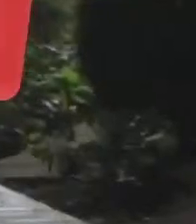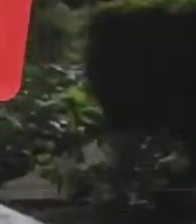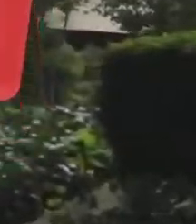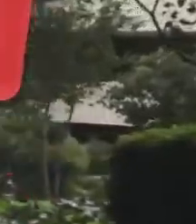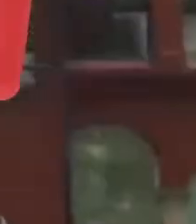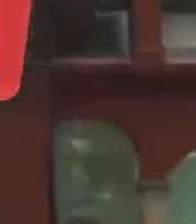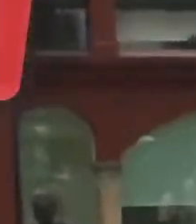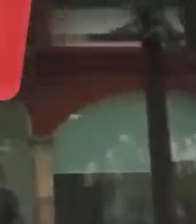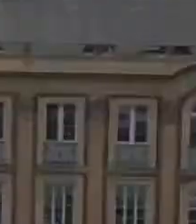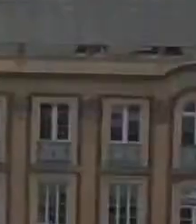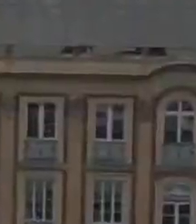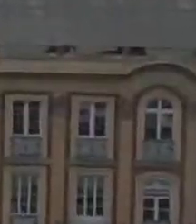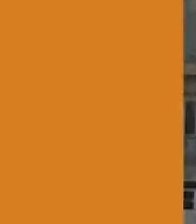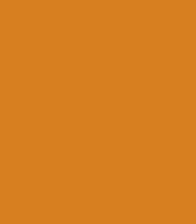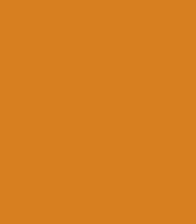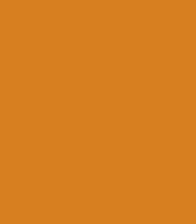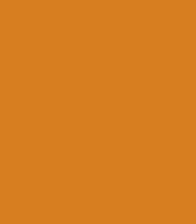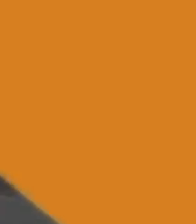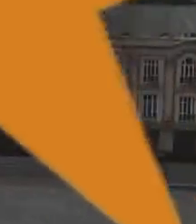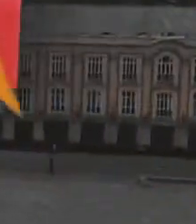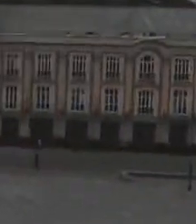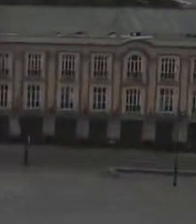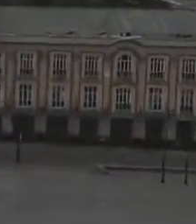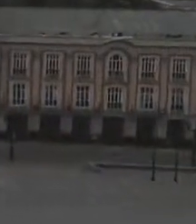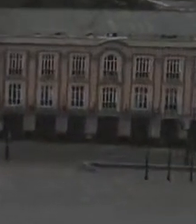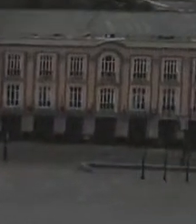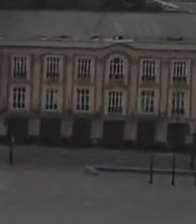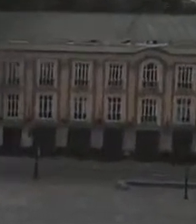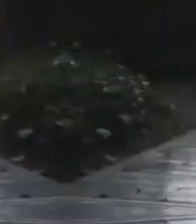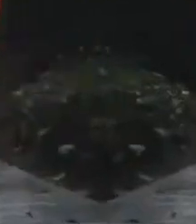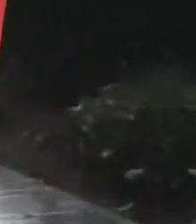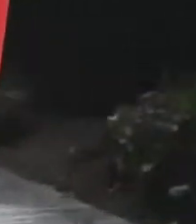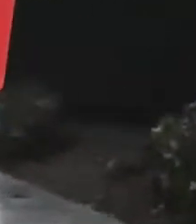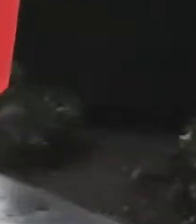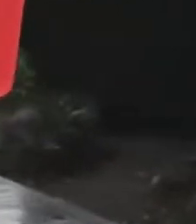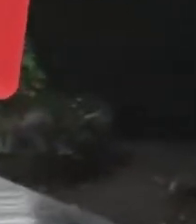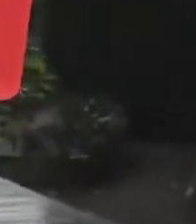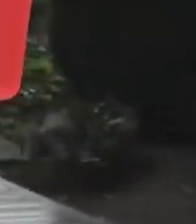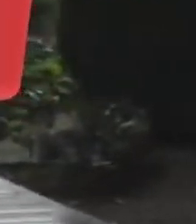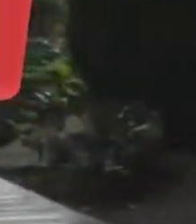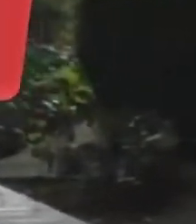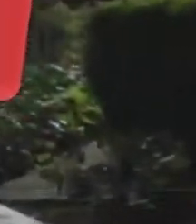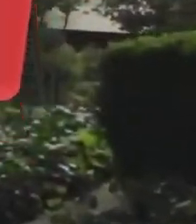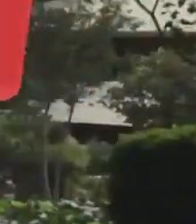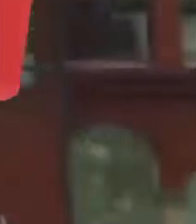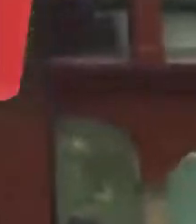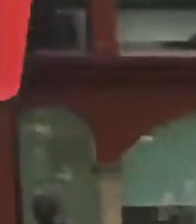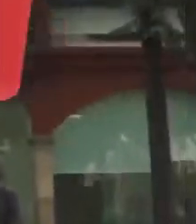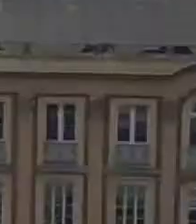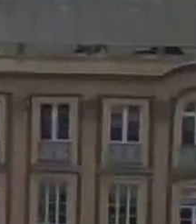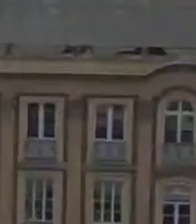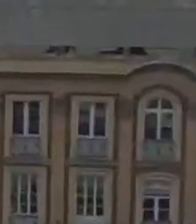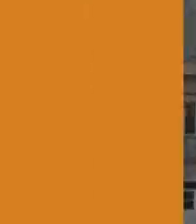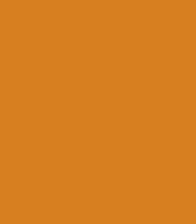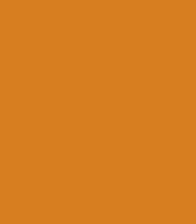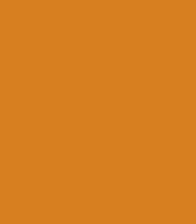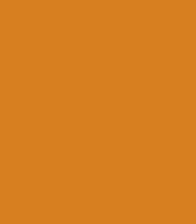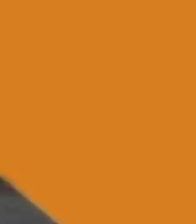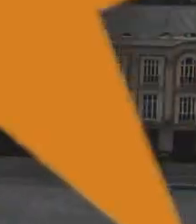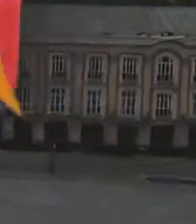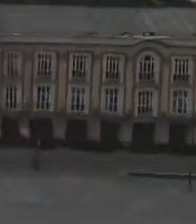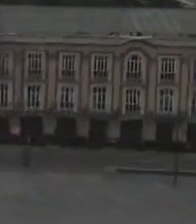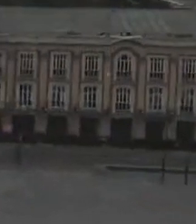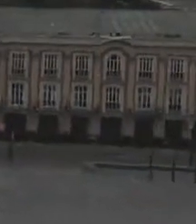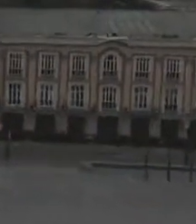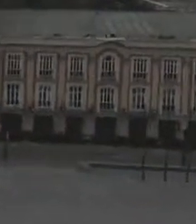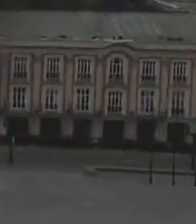para la ciudadanía. Al día con la alcaldía. Información de primera mano para la ciudadanía. Al